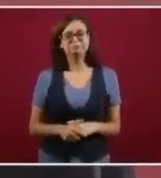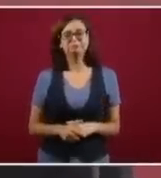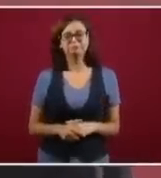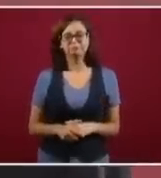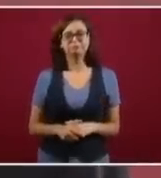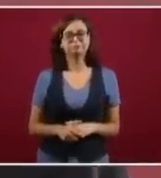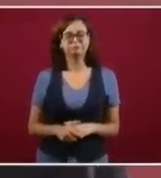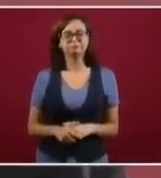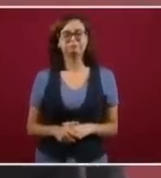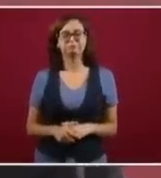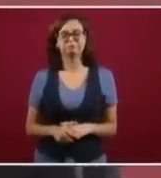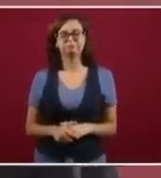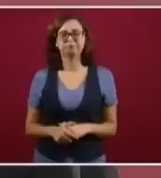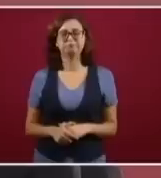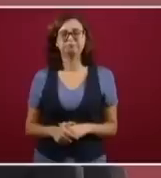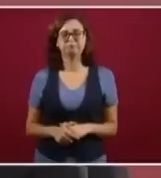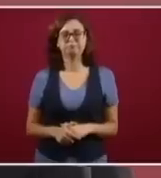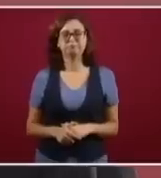son